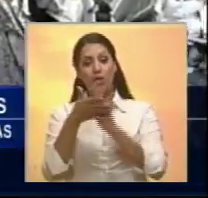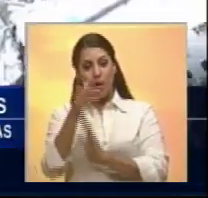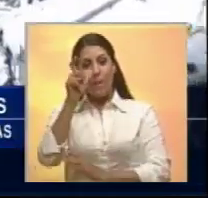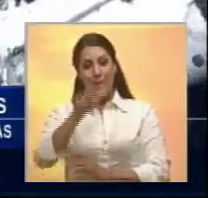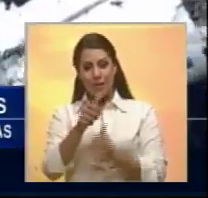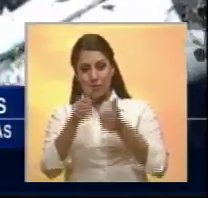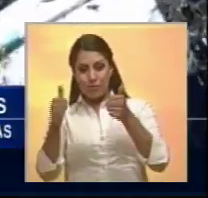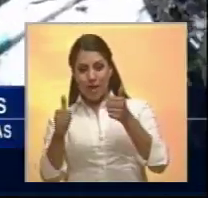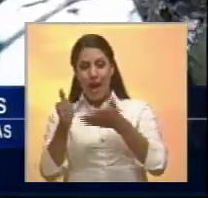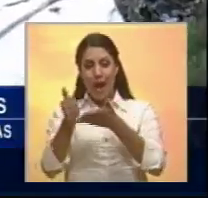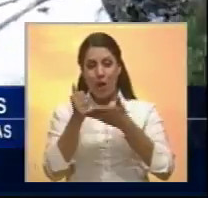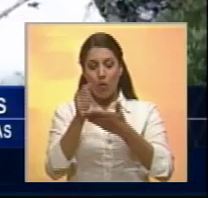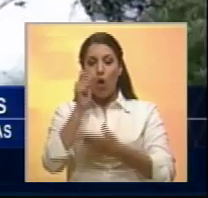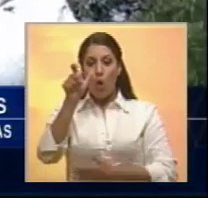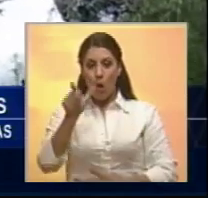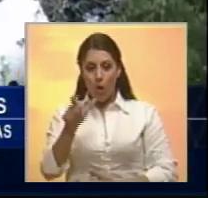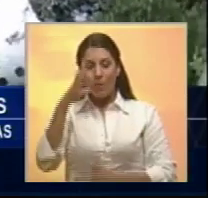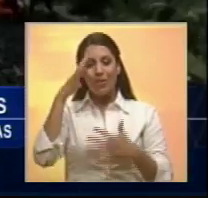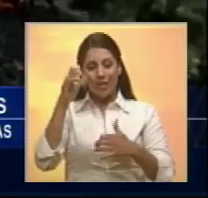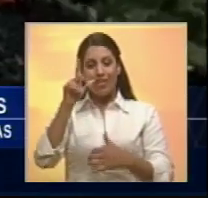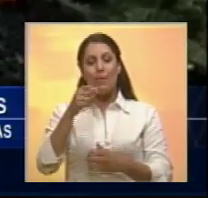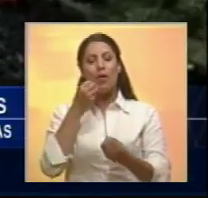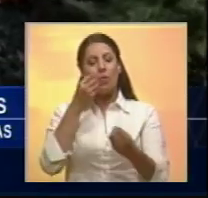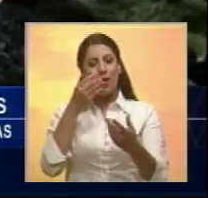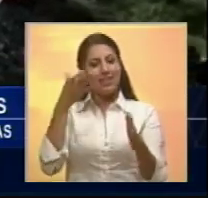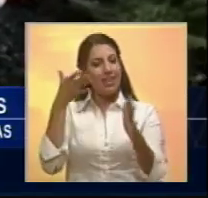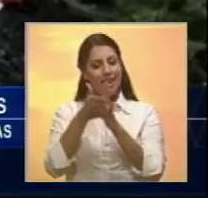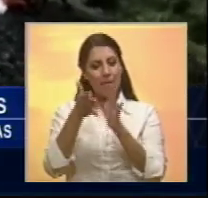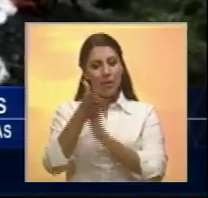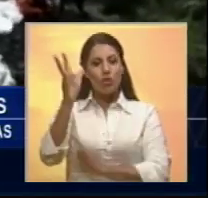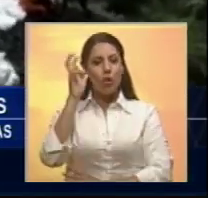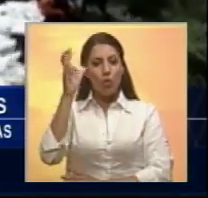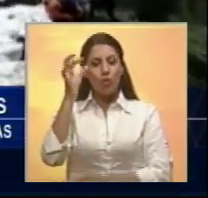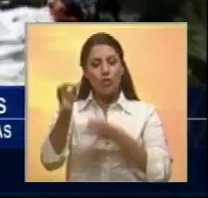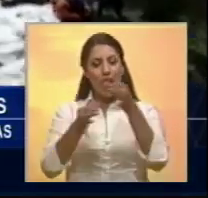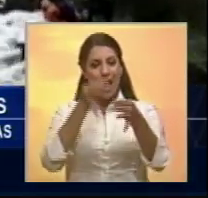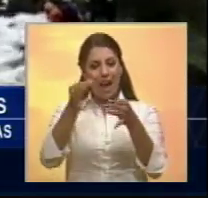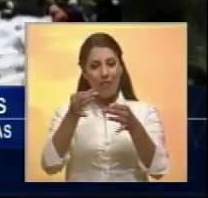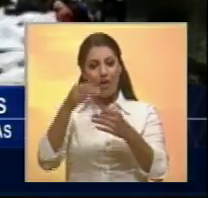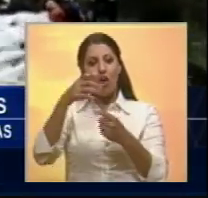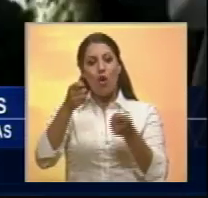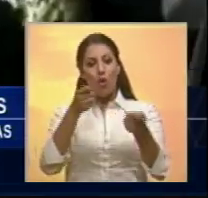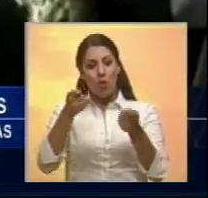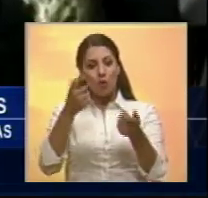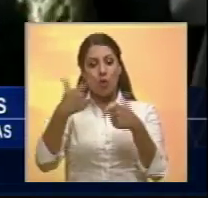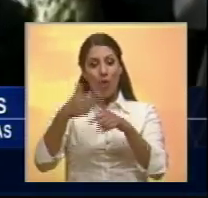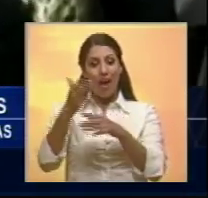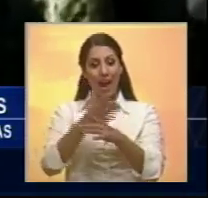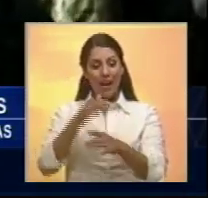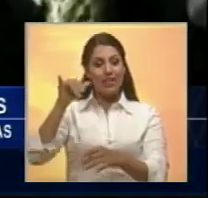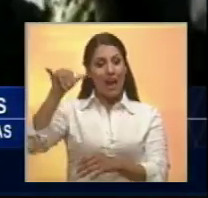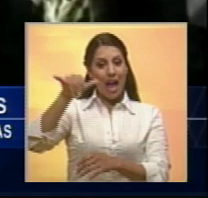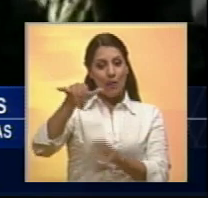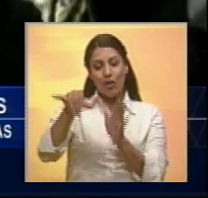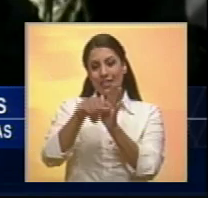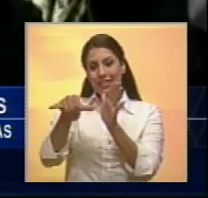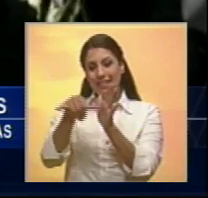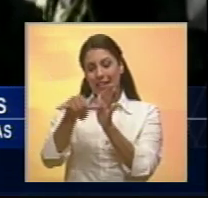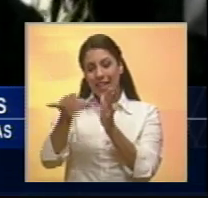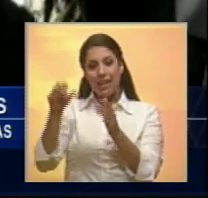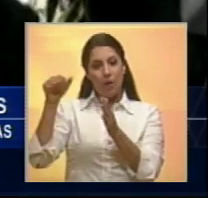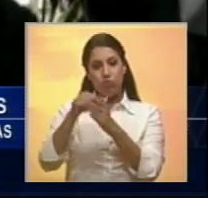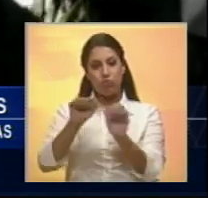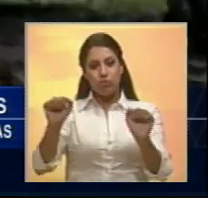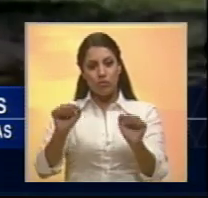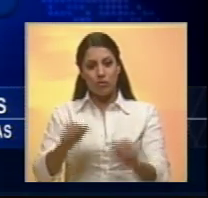copiloto de Avianca, Juan Sebastián Upegui, quien relató lo que escuchó de las conversaciones con la torre de control mientras estaba en un avión cercano al que se